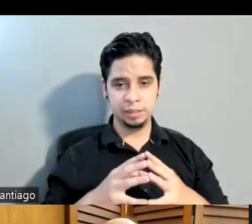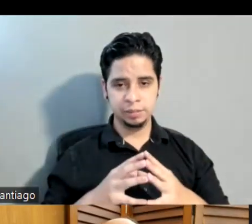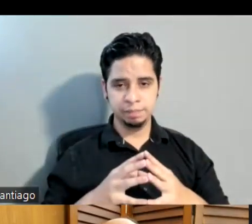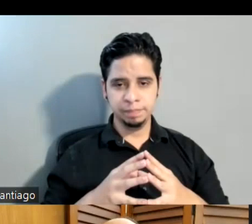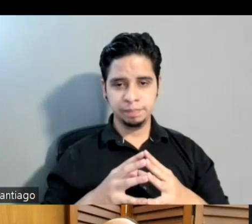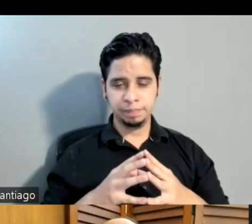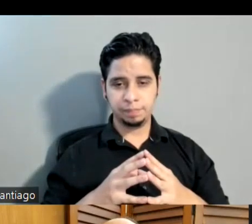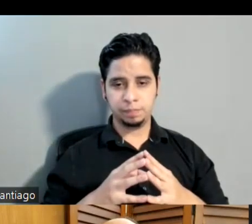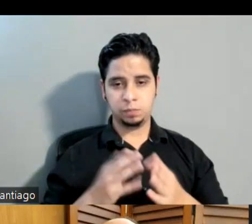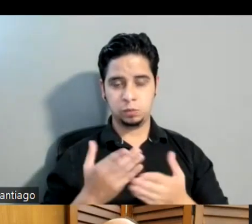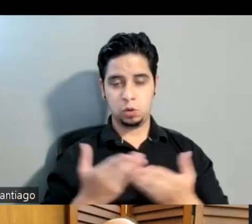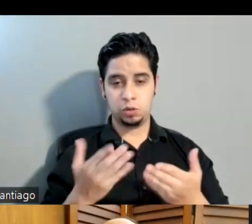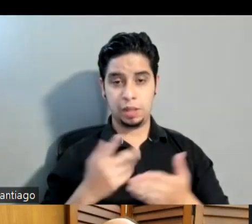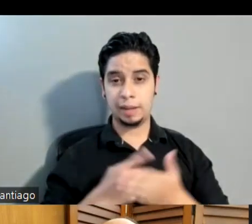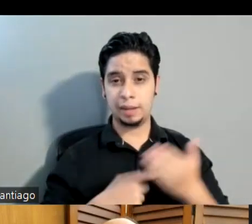cosas que fuera